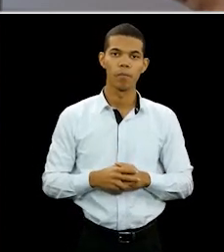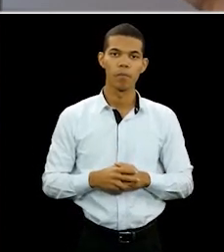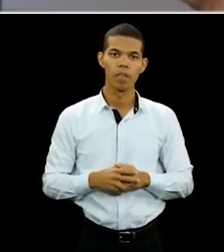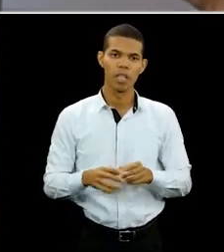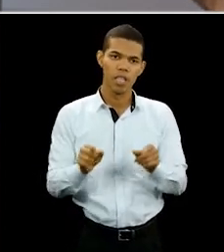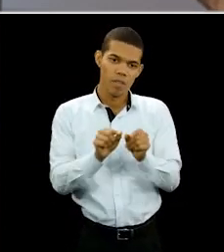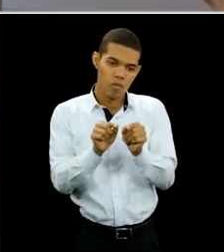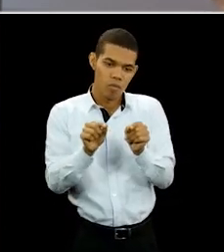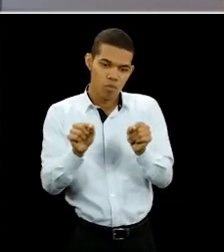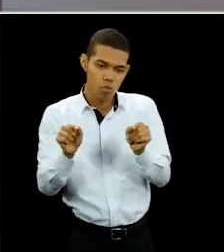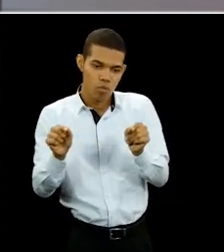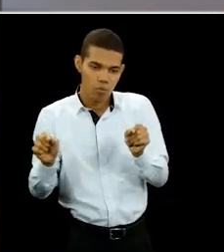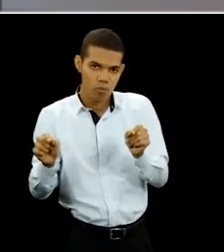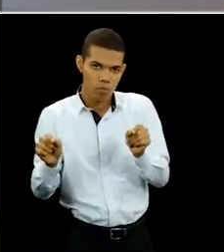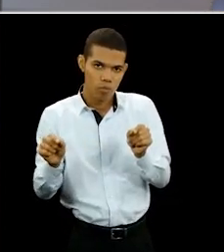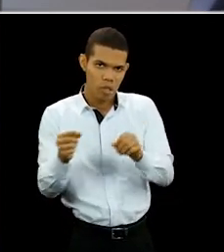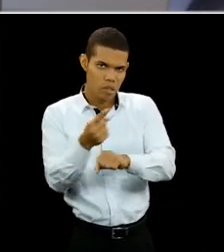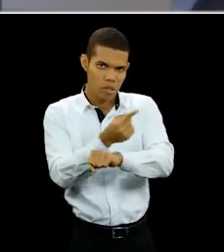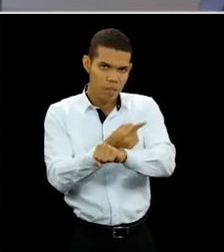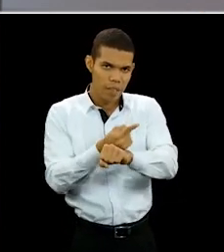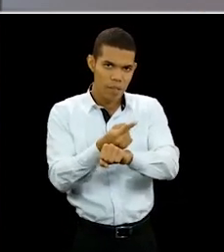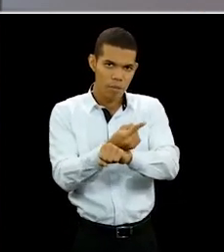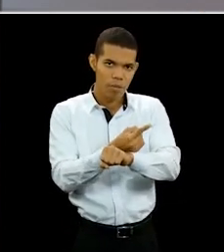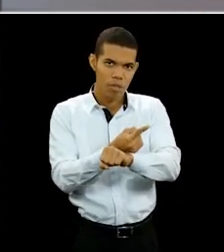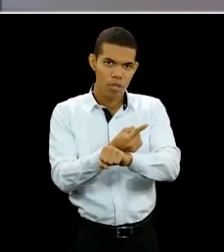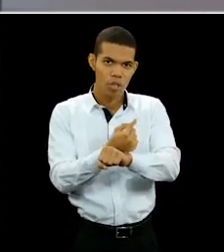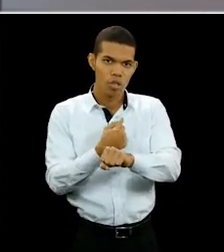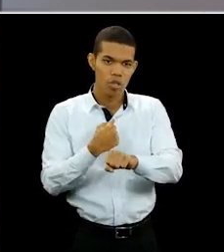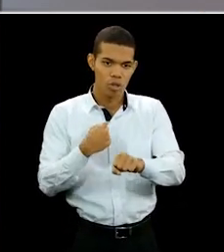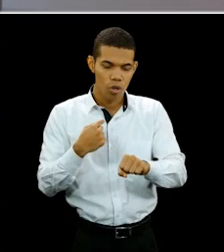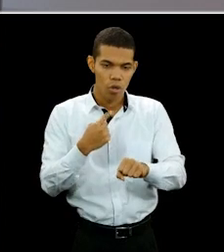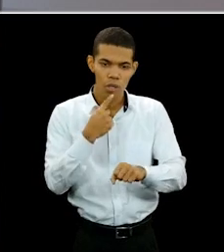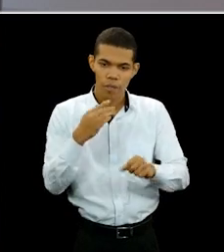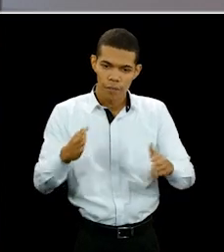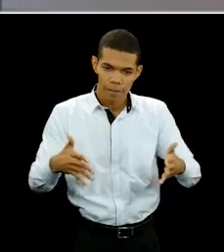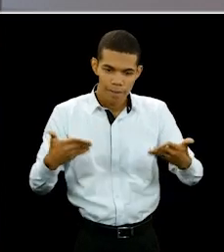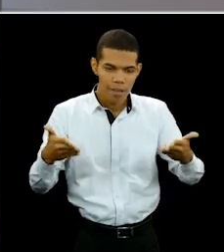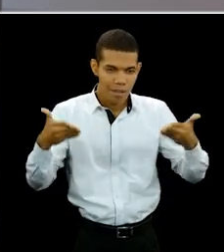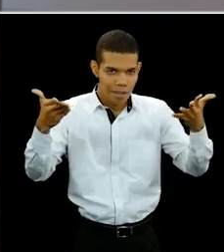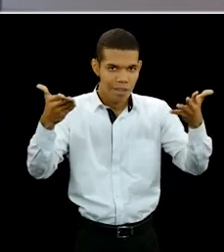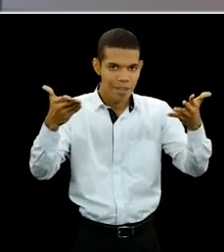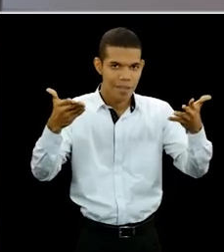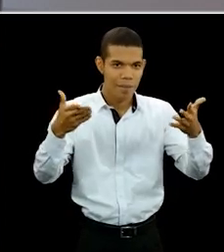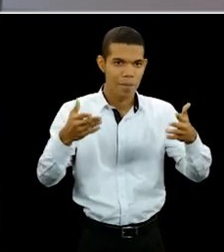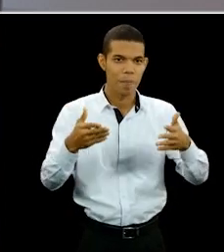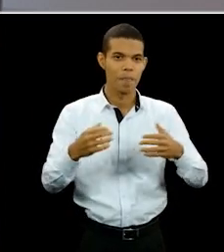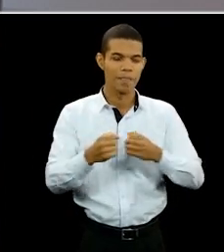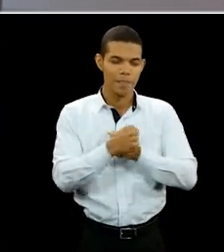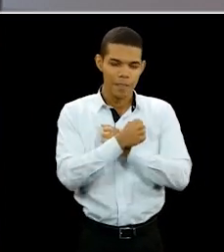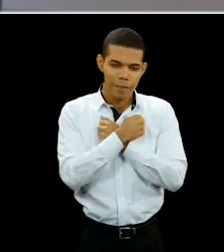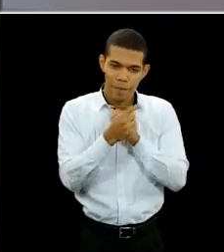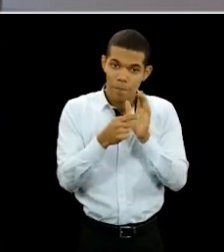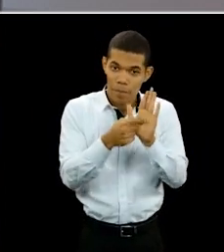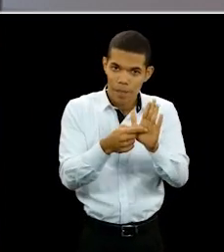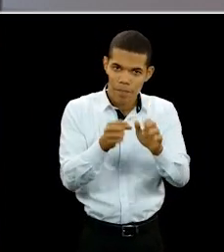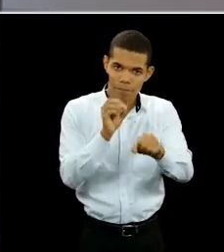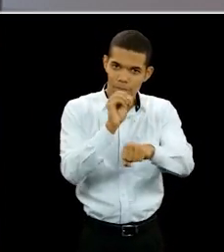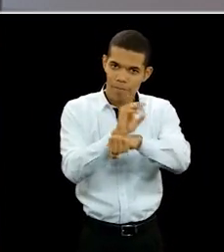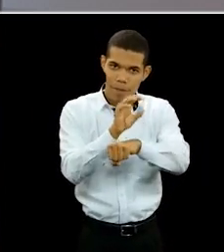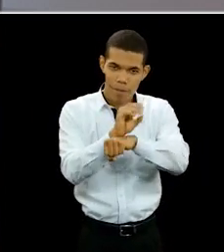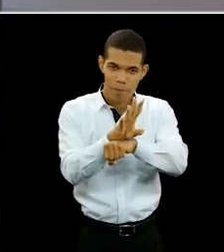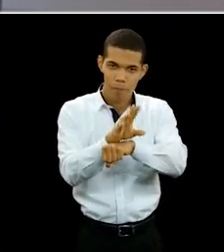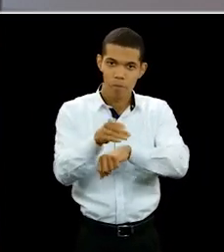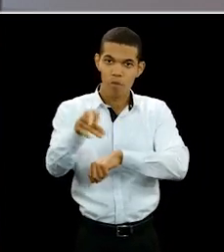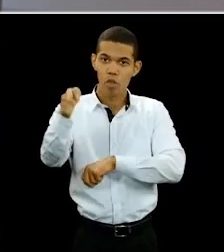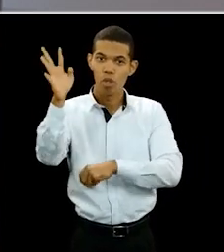levantar sobre ustedes mi buena palabra y los voy a visitar Qué significa que Dios visite a su pueblo Dios